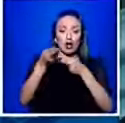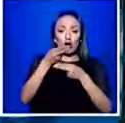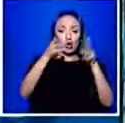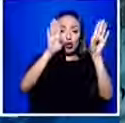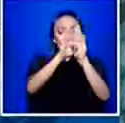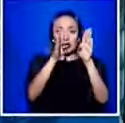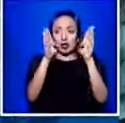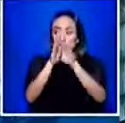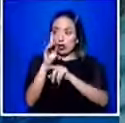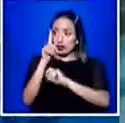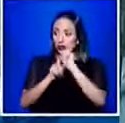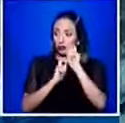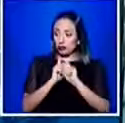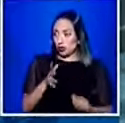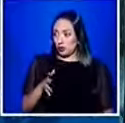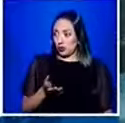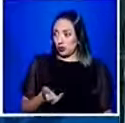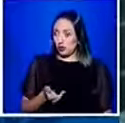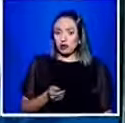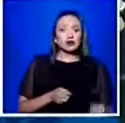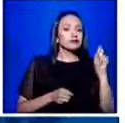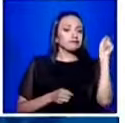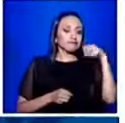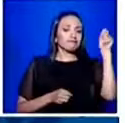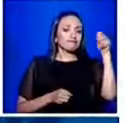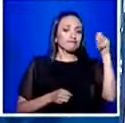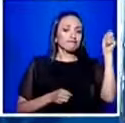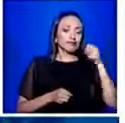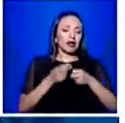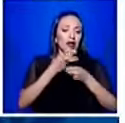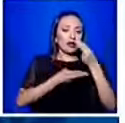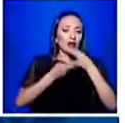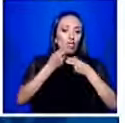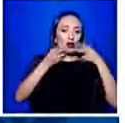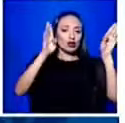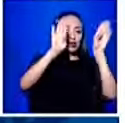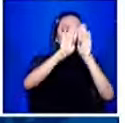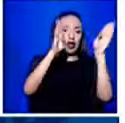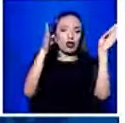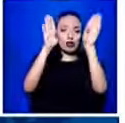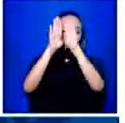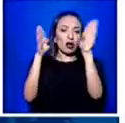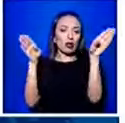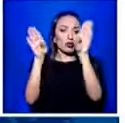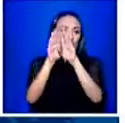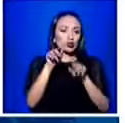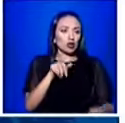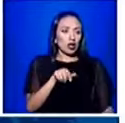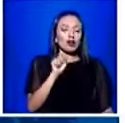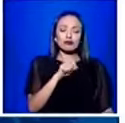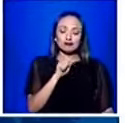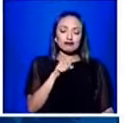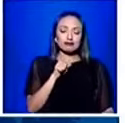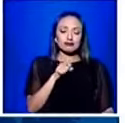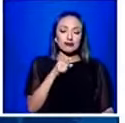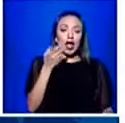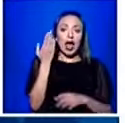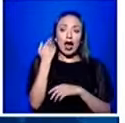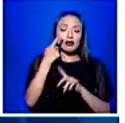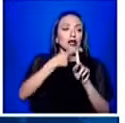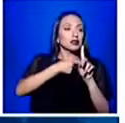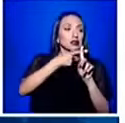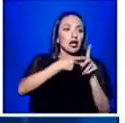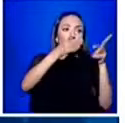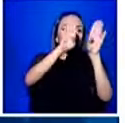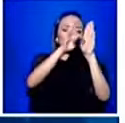ya un año. Sí, prácticamente muchos de vecinos han cerrado, los que prácticamente arrendaban han cerrado